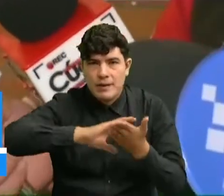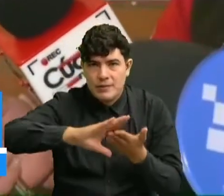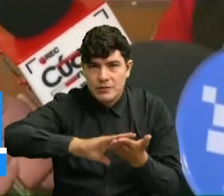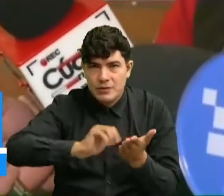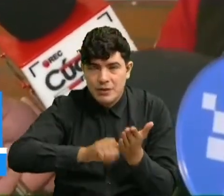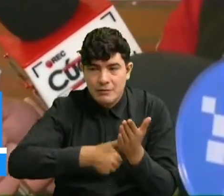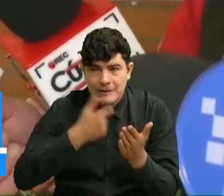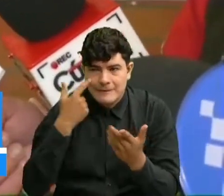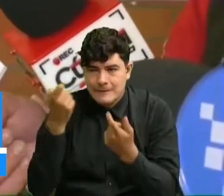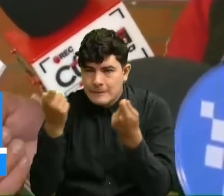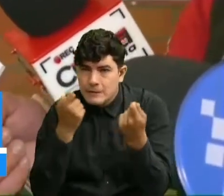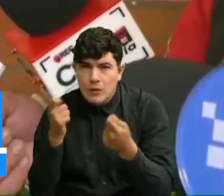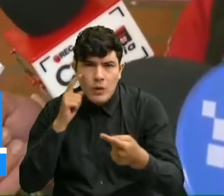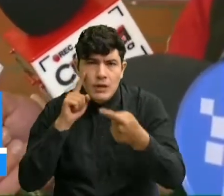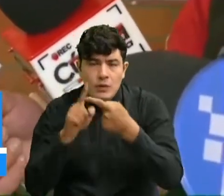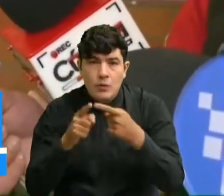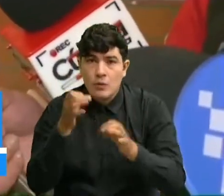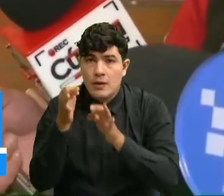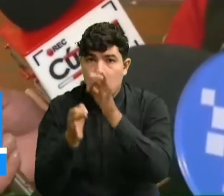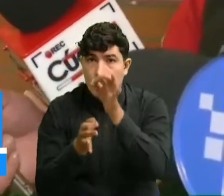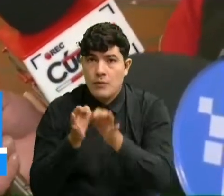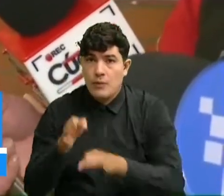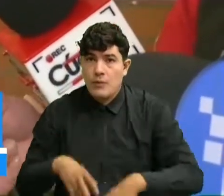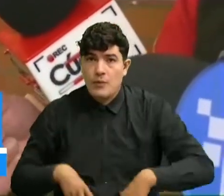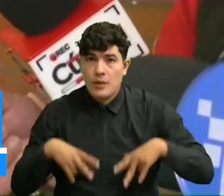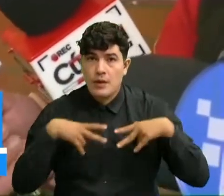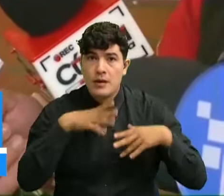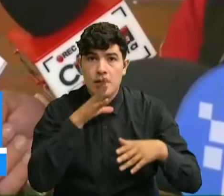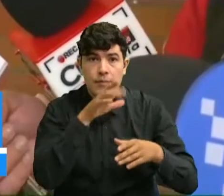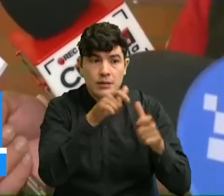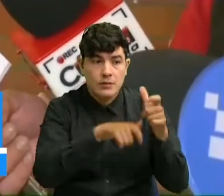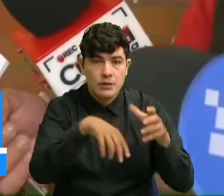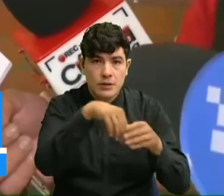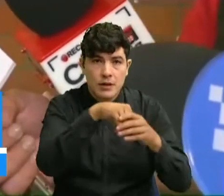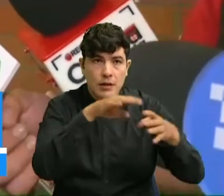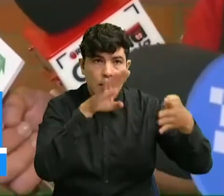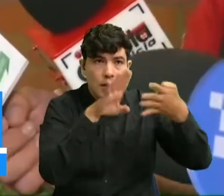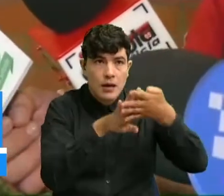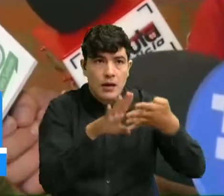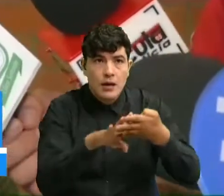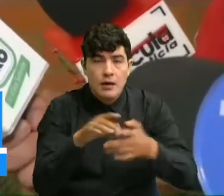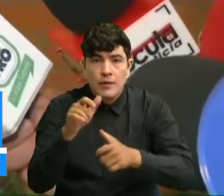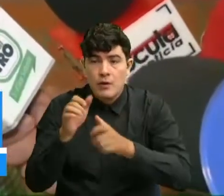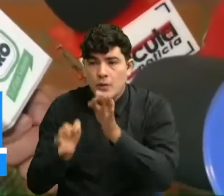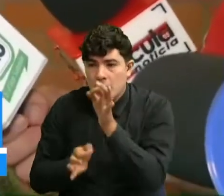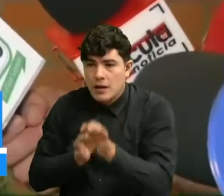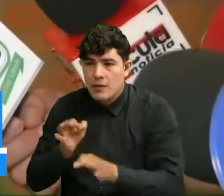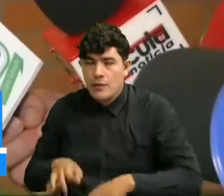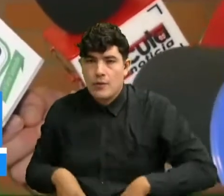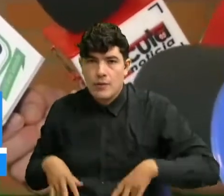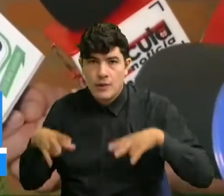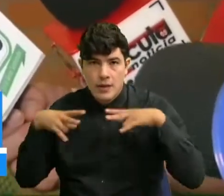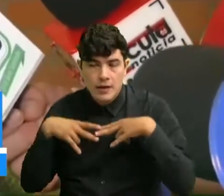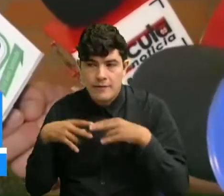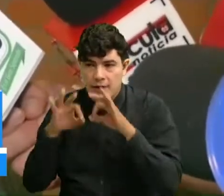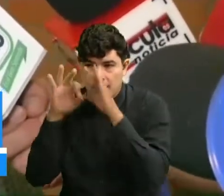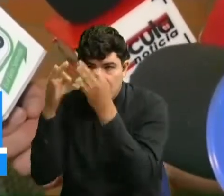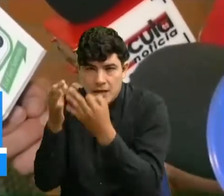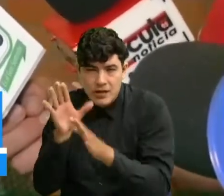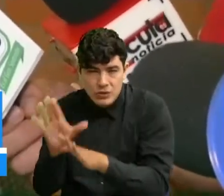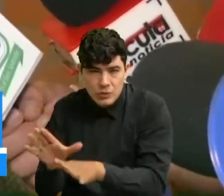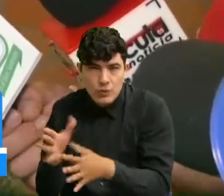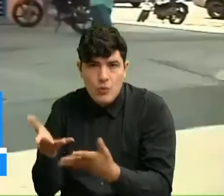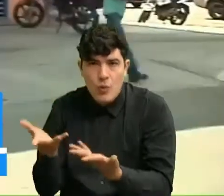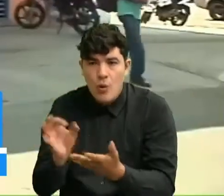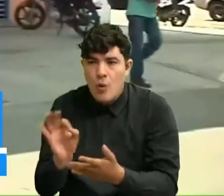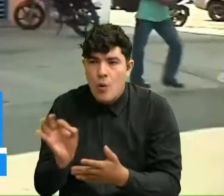pretende es proteger la vida tanto de los internos, proteger la vida tanto de los familiares, proteger la vida tanto de los funcionarios como